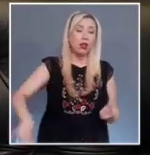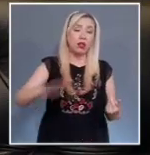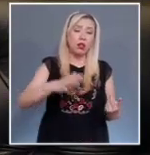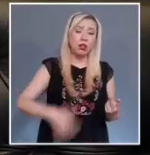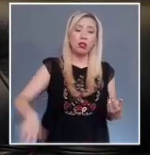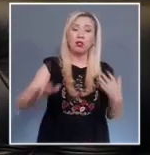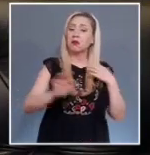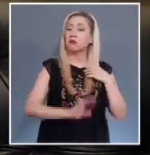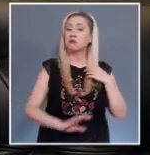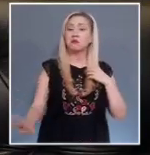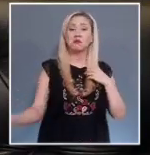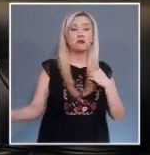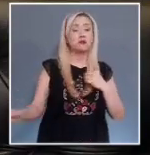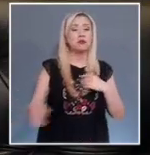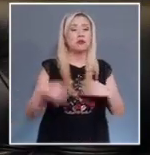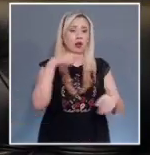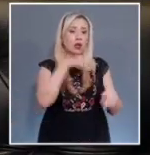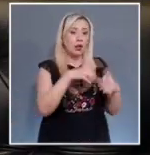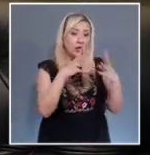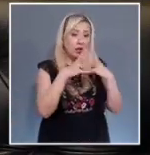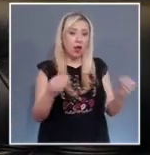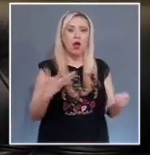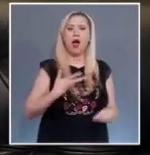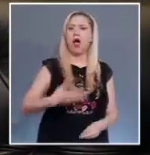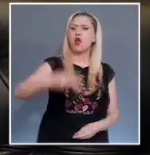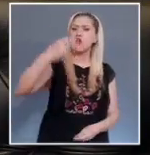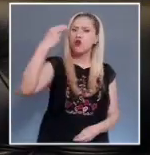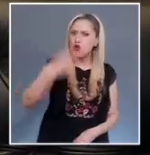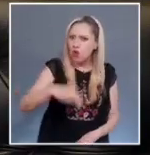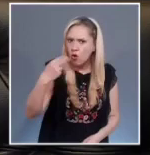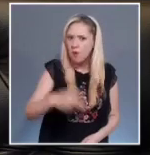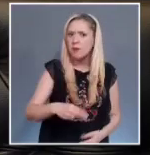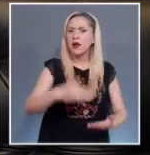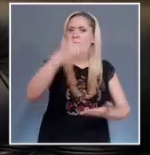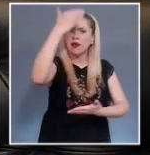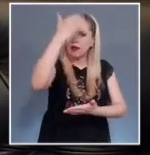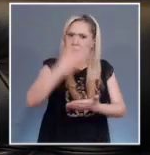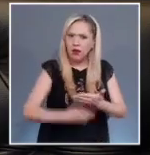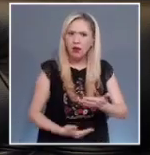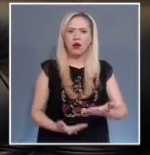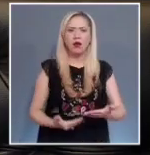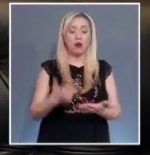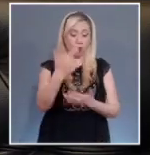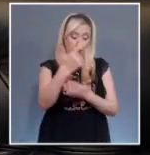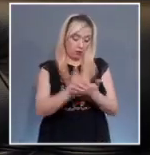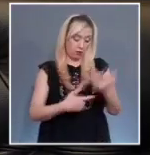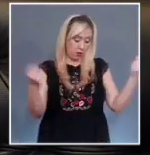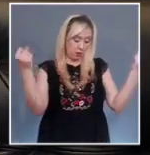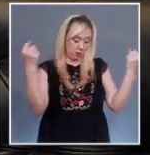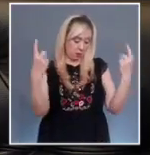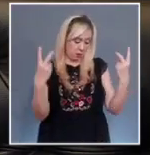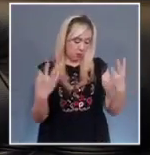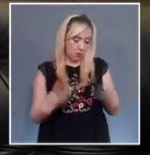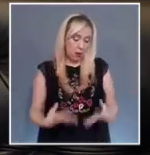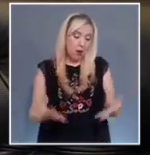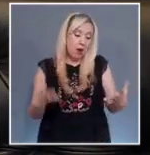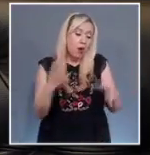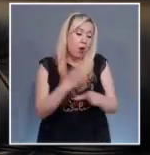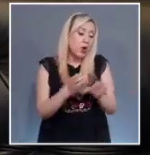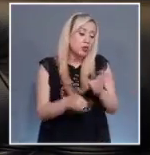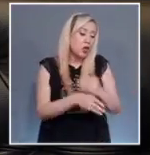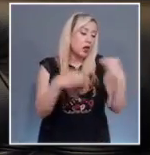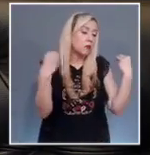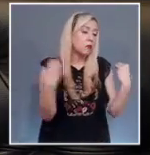nombre y apellido. No es una cifra, no es un objeto extraviado.